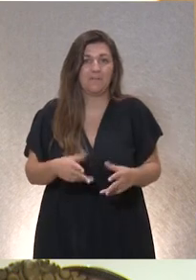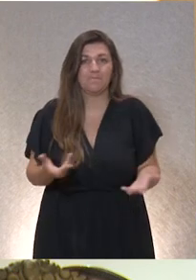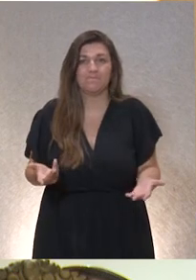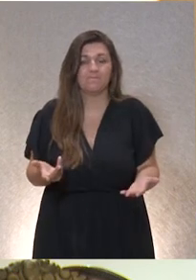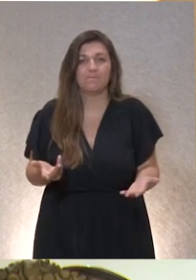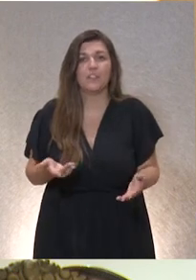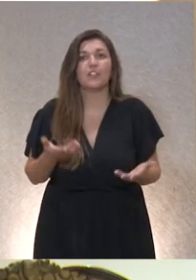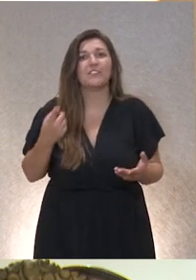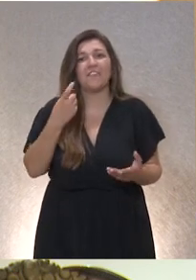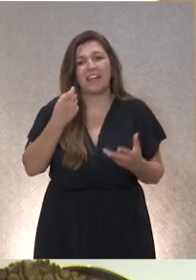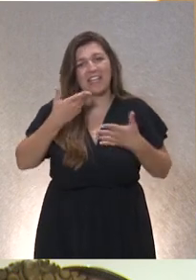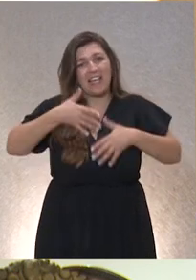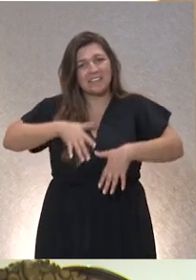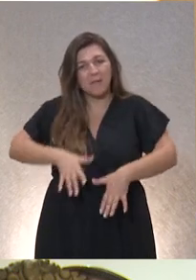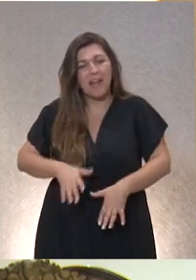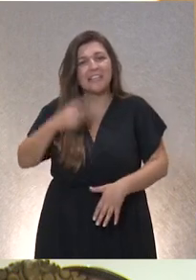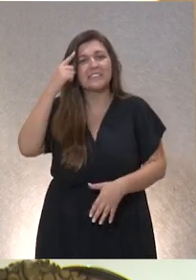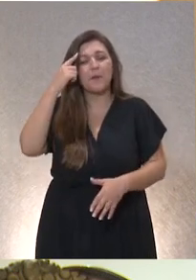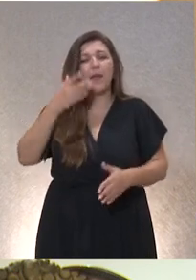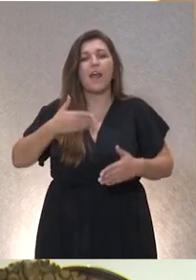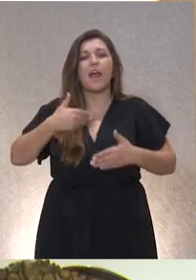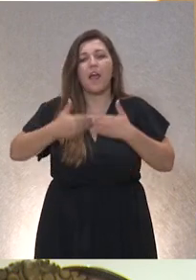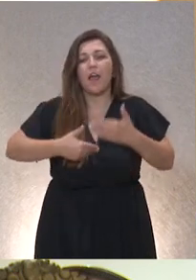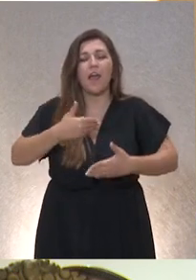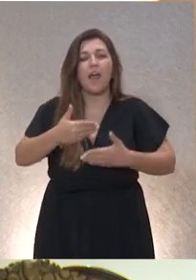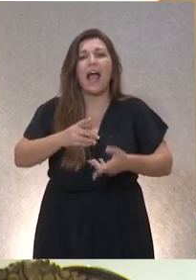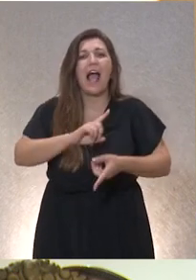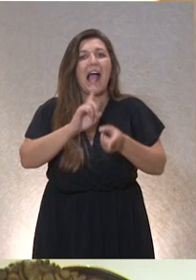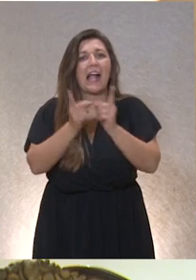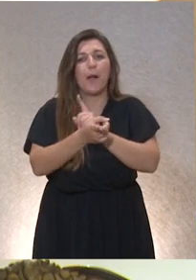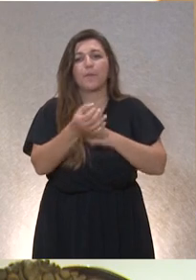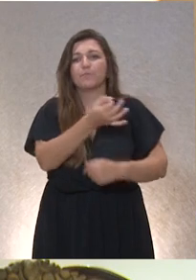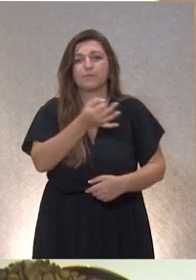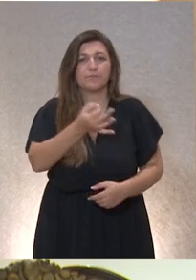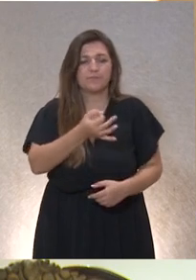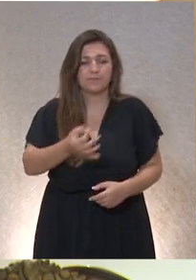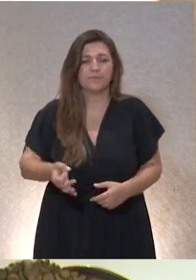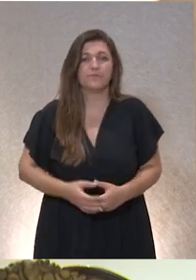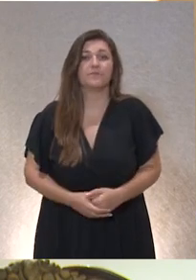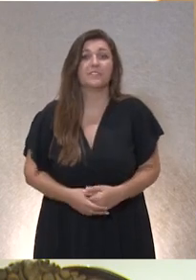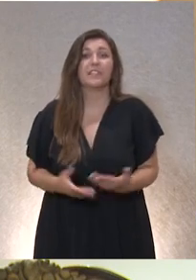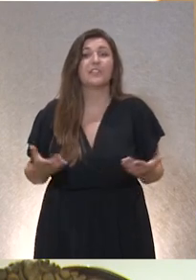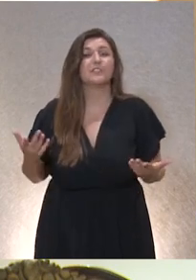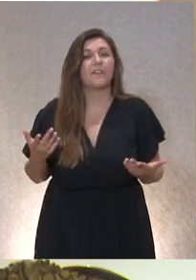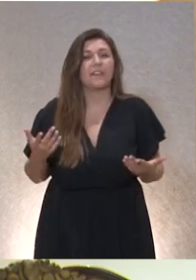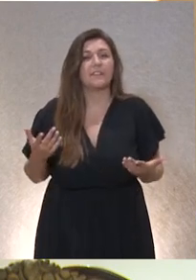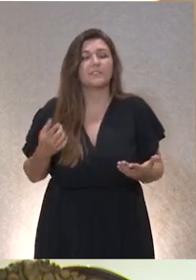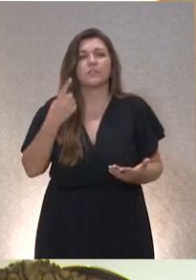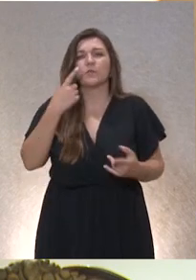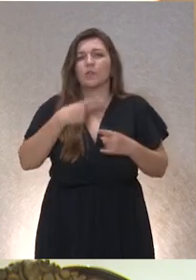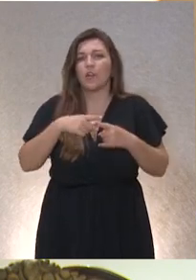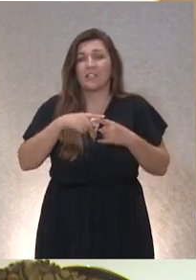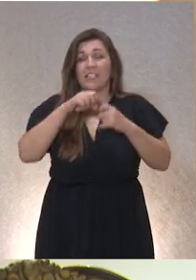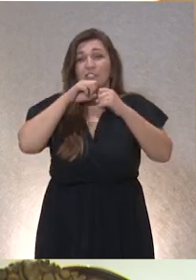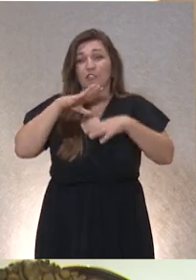asimilar y Cómo conducir el cambio hacia un nuevo orden eficiente un acontecimiento decisivo en esta historia poco